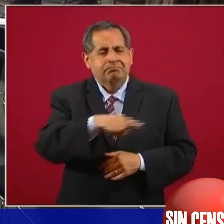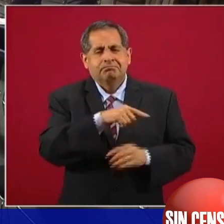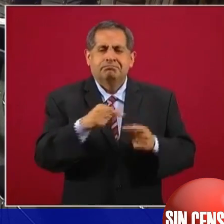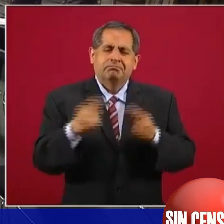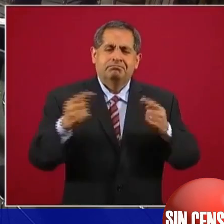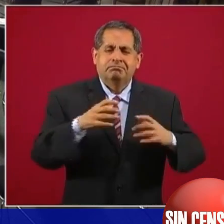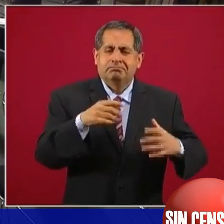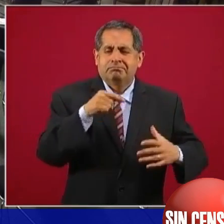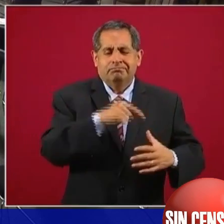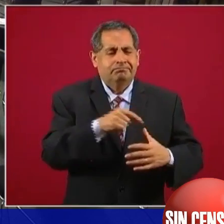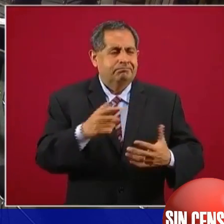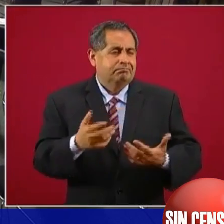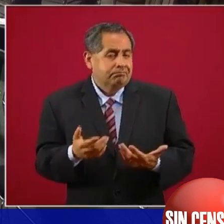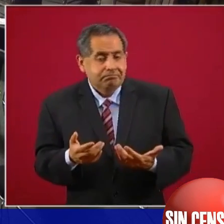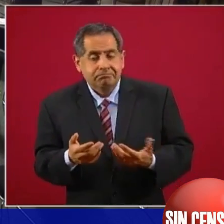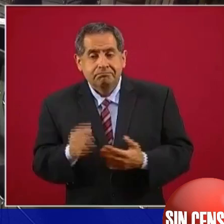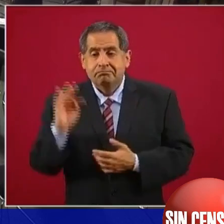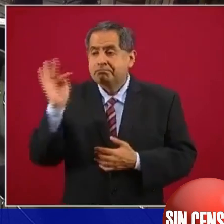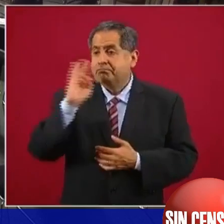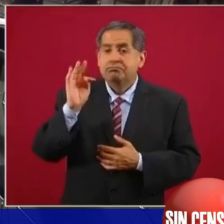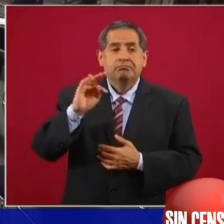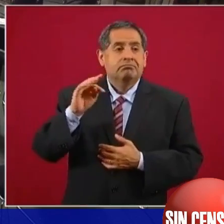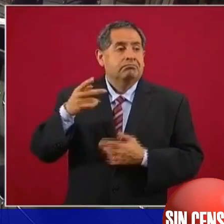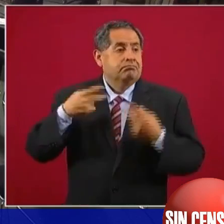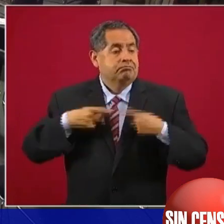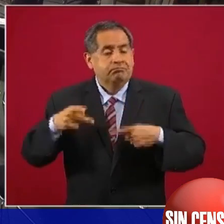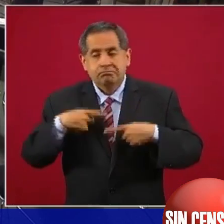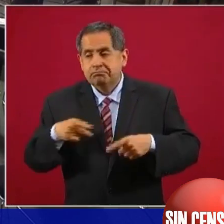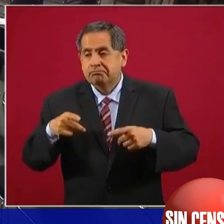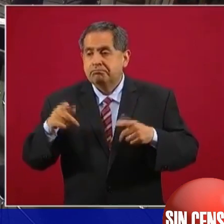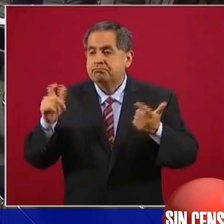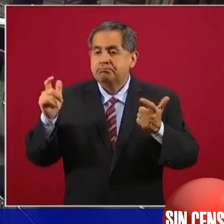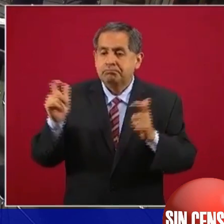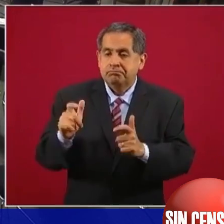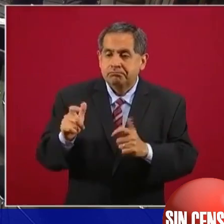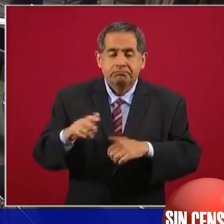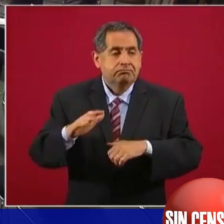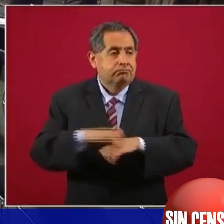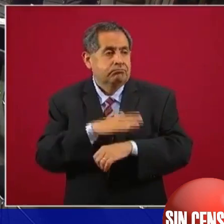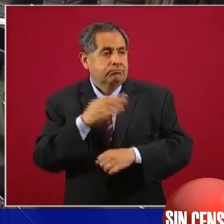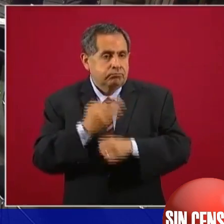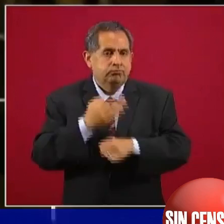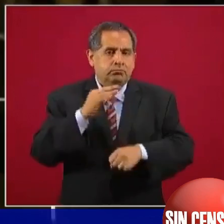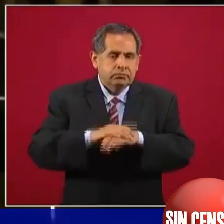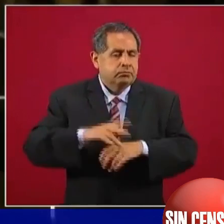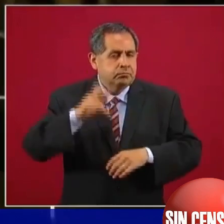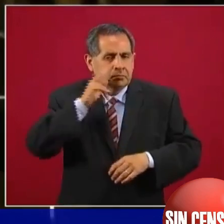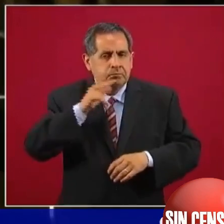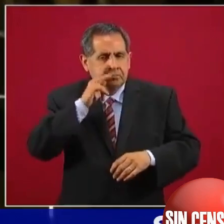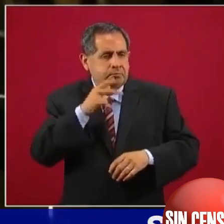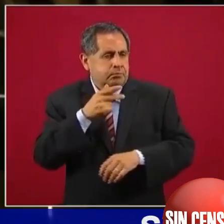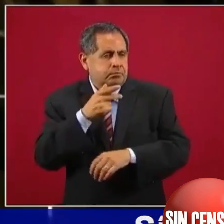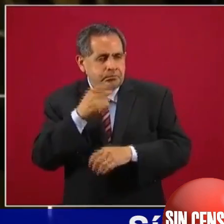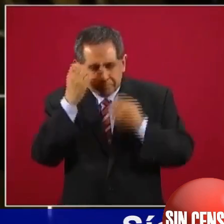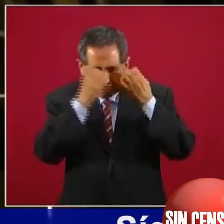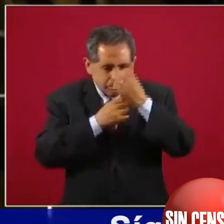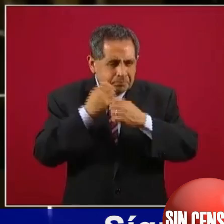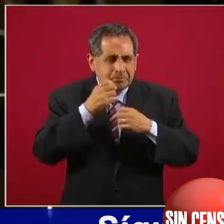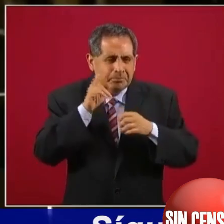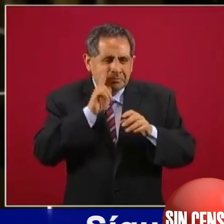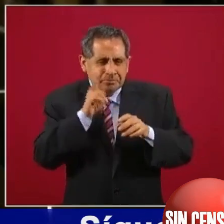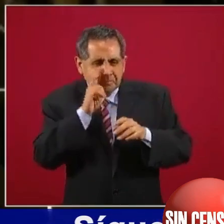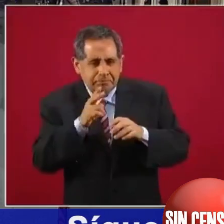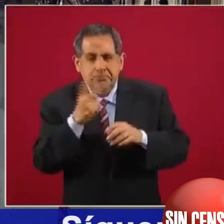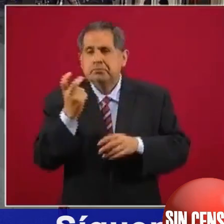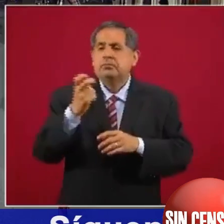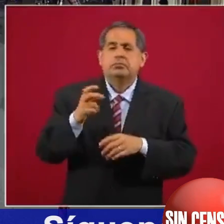que si hay una baja en la pandemia es porque se aplican un menor número de pruebas. Y si me permite después, presidente, otro tema.